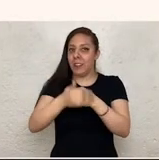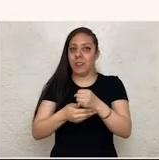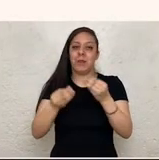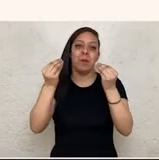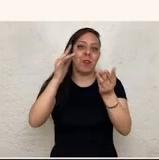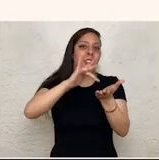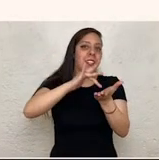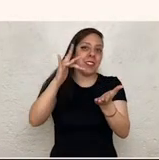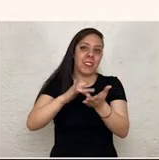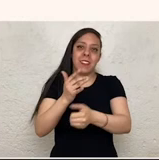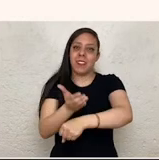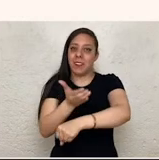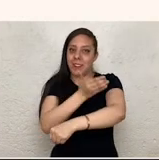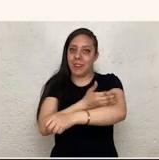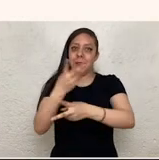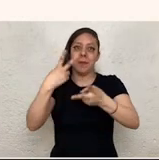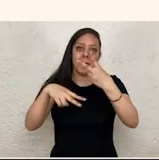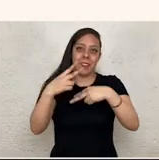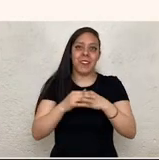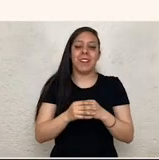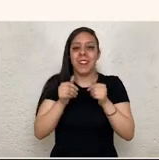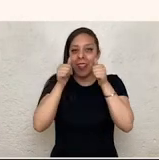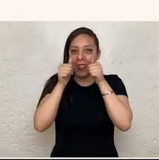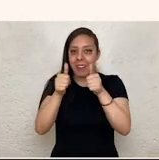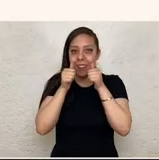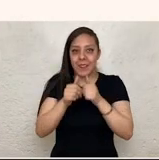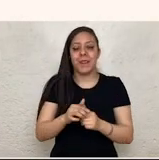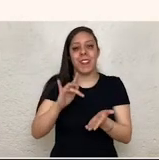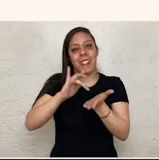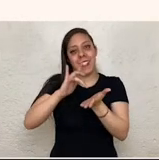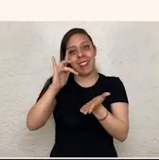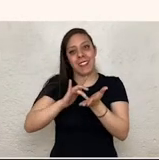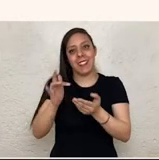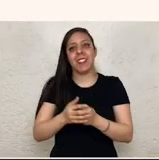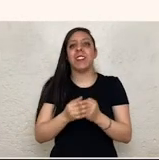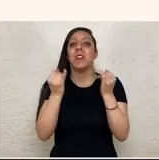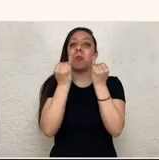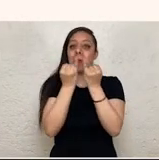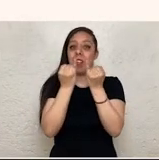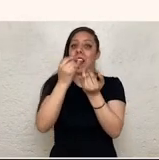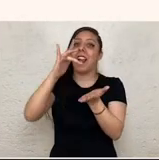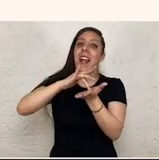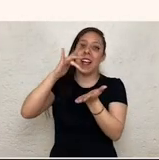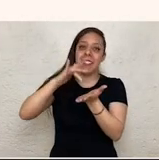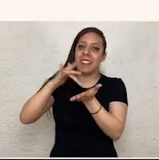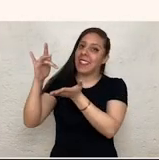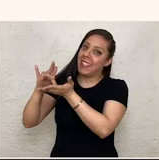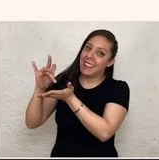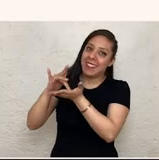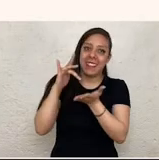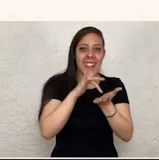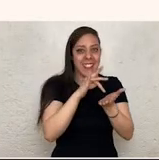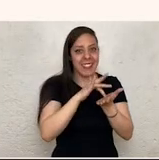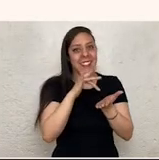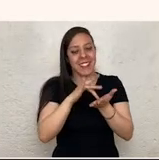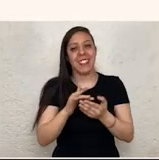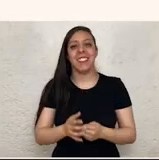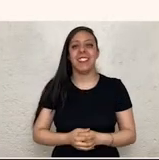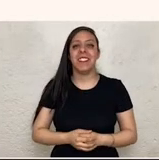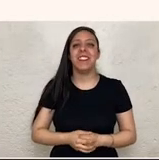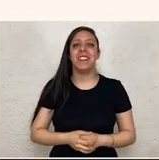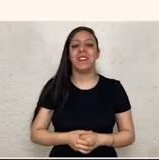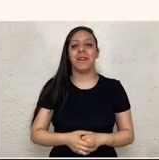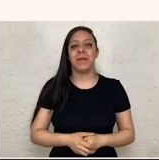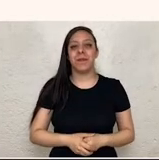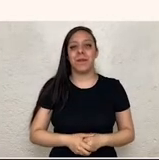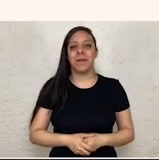la mesa. Gracias por acompañarnos, por escucharnos y por estar aquí presentes. Y nos vemos pronto. Les agradezco. Gracias a